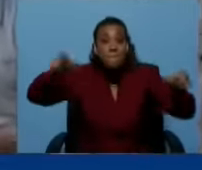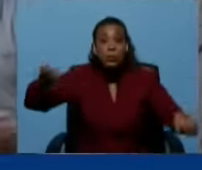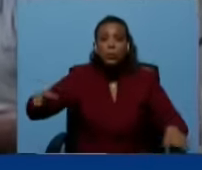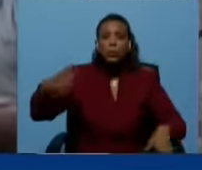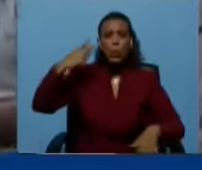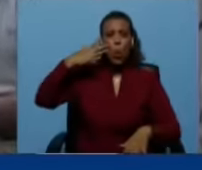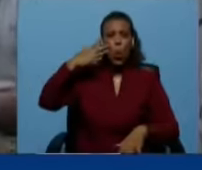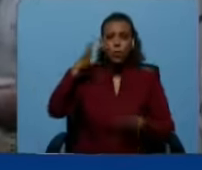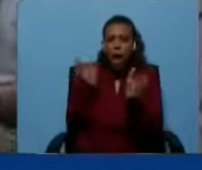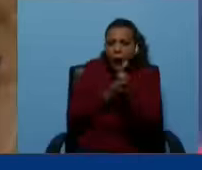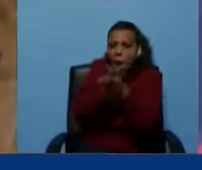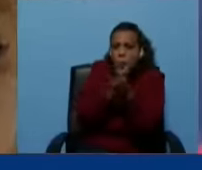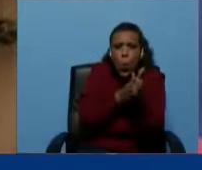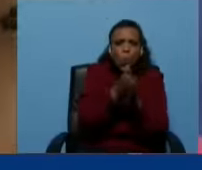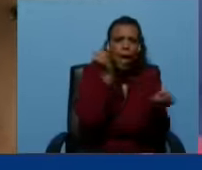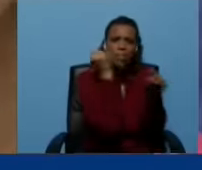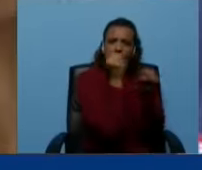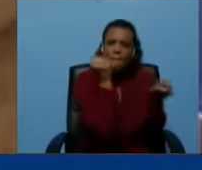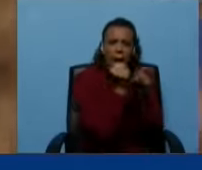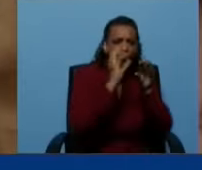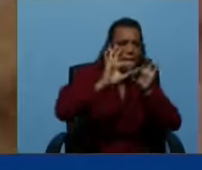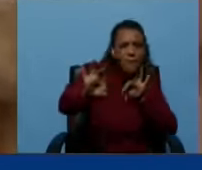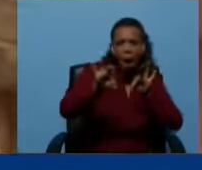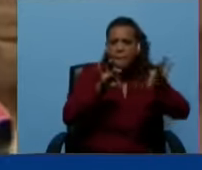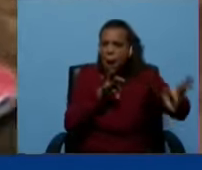a conformar, a preparar el ejército